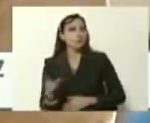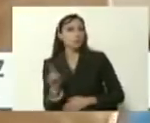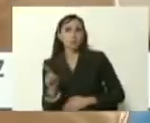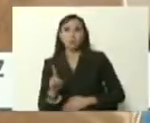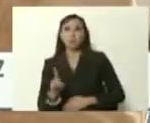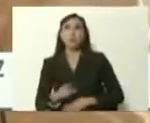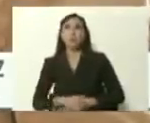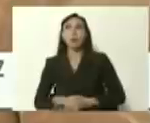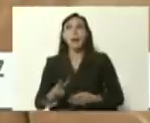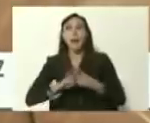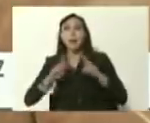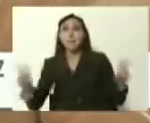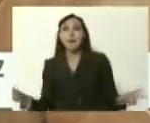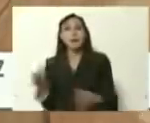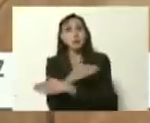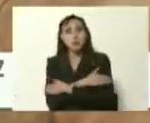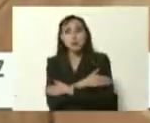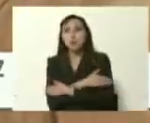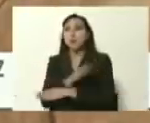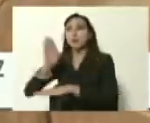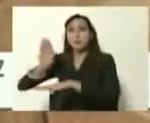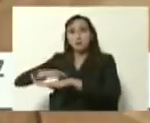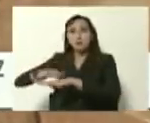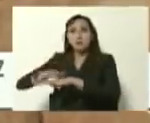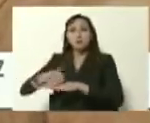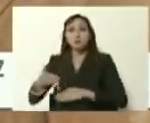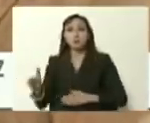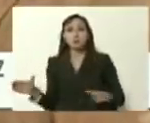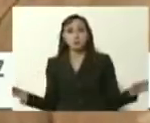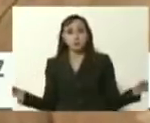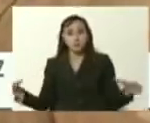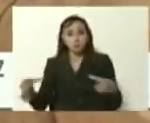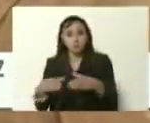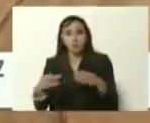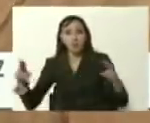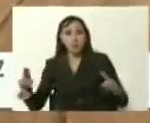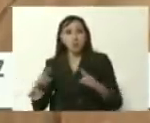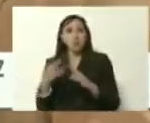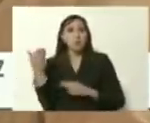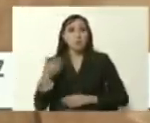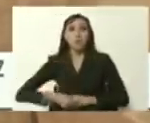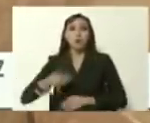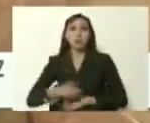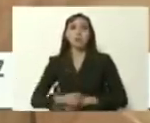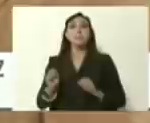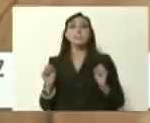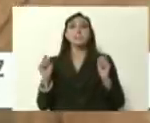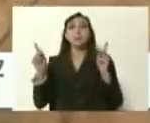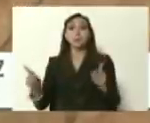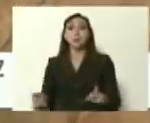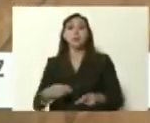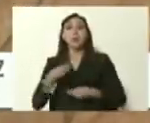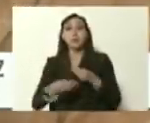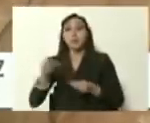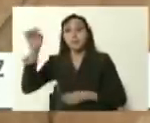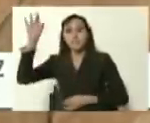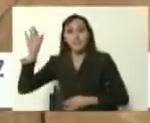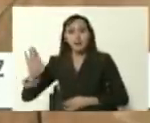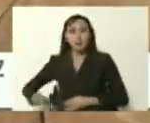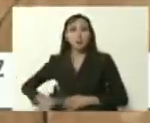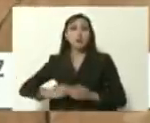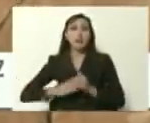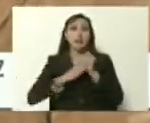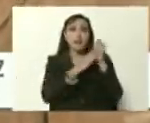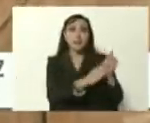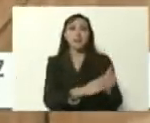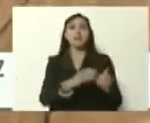Paz y la Reconciliación es el convocante a esta reunión y nos está permitiendo a los pastores, ministros, líderes de la